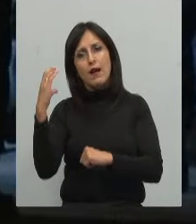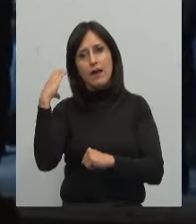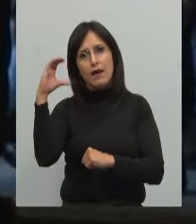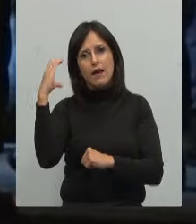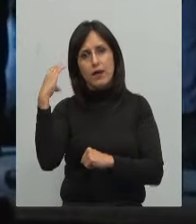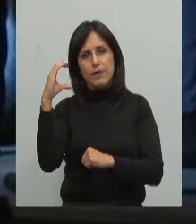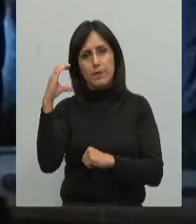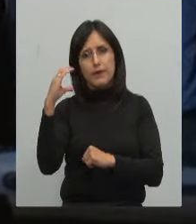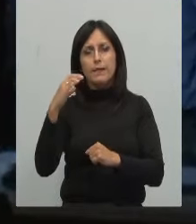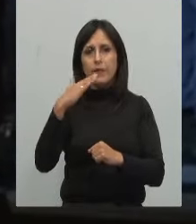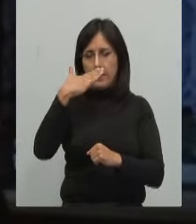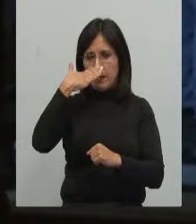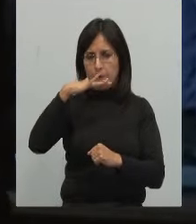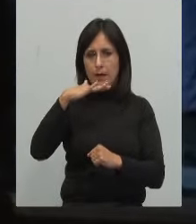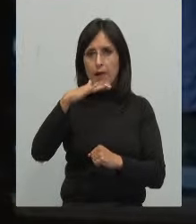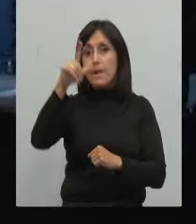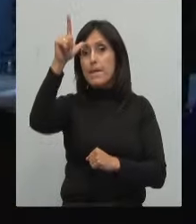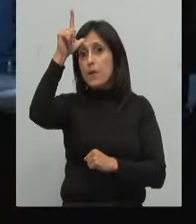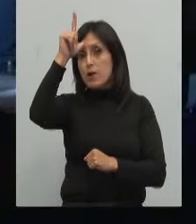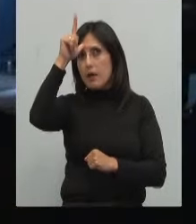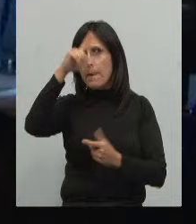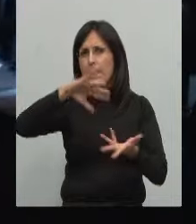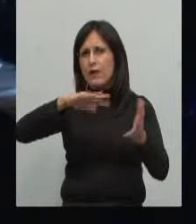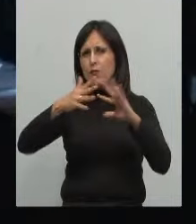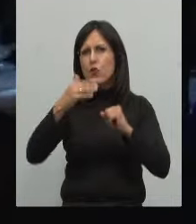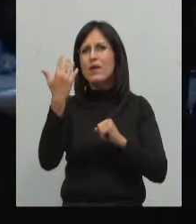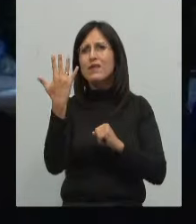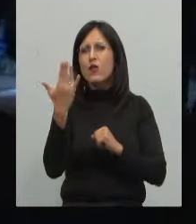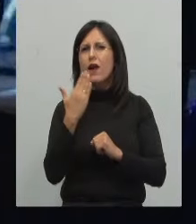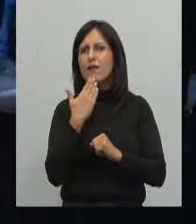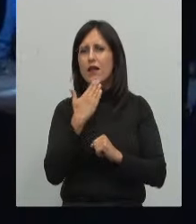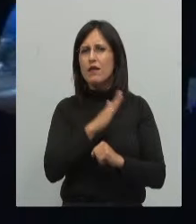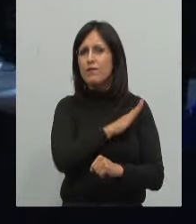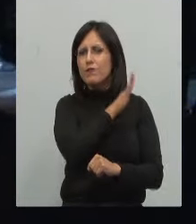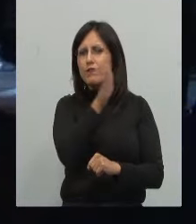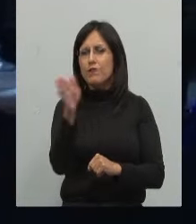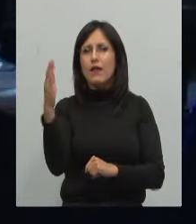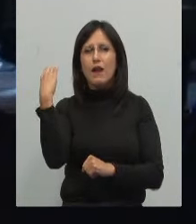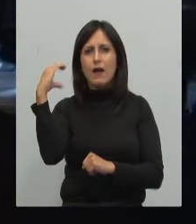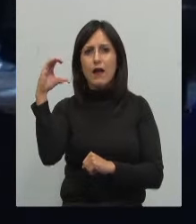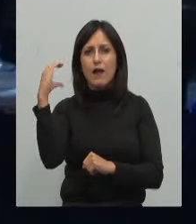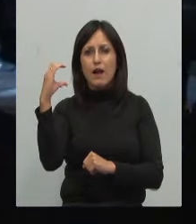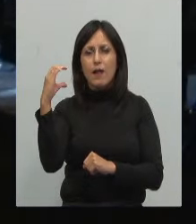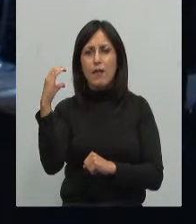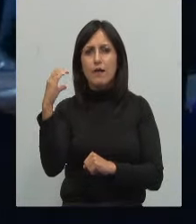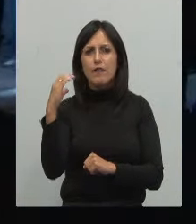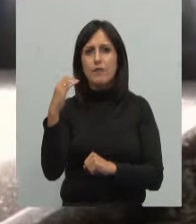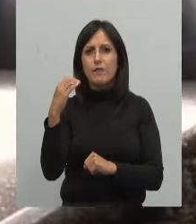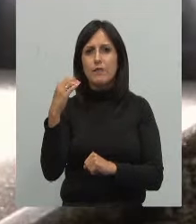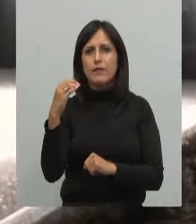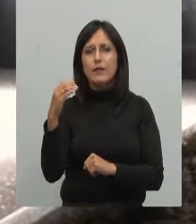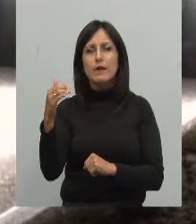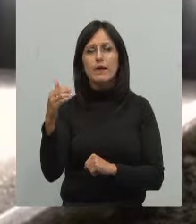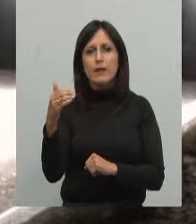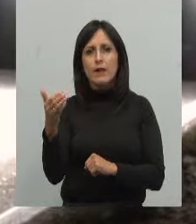la policía recién vino a pedir prendas para poder hacer un rastrillaje con los animales, con